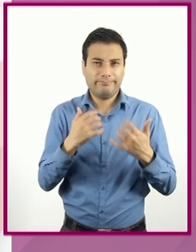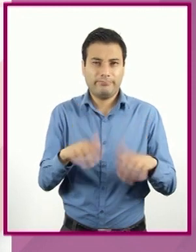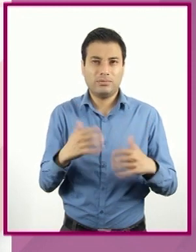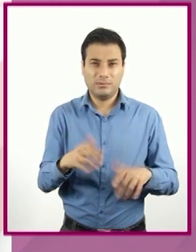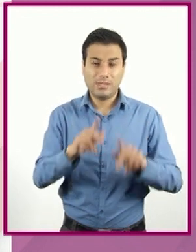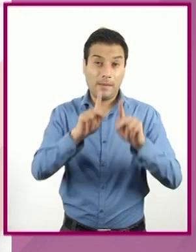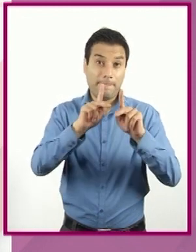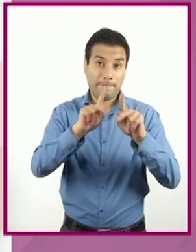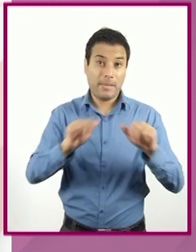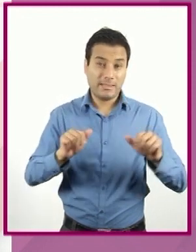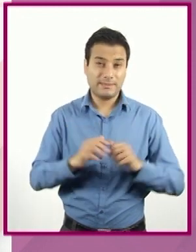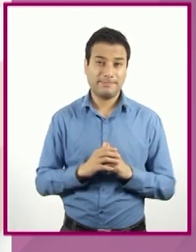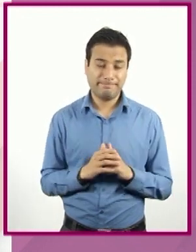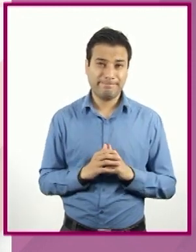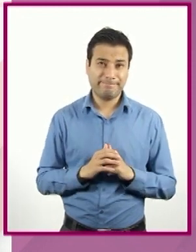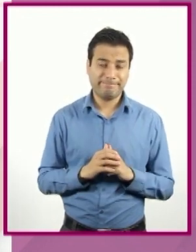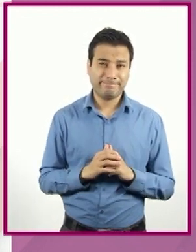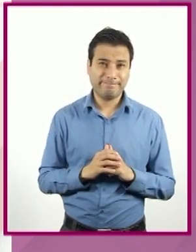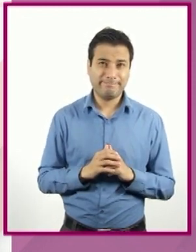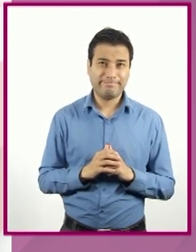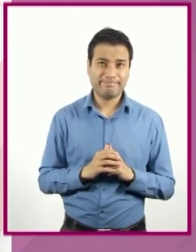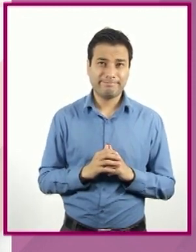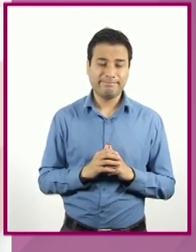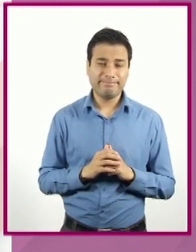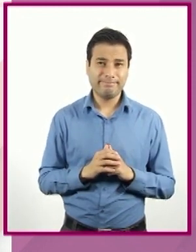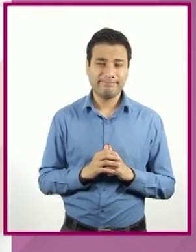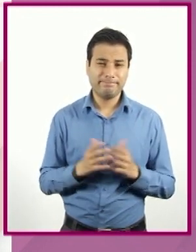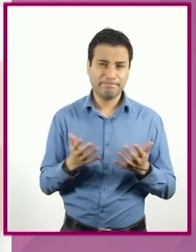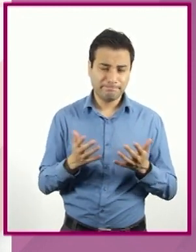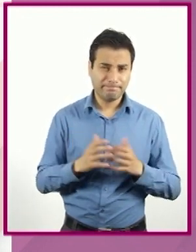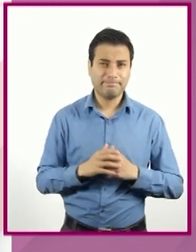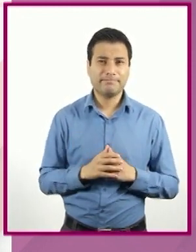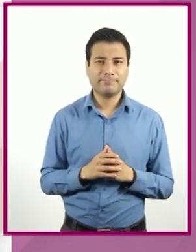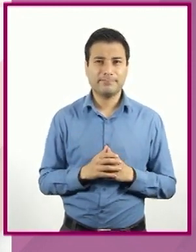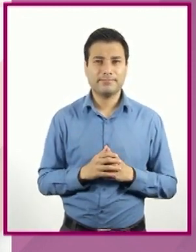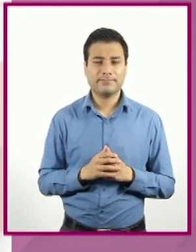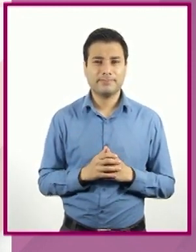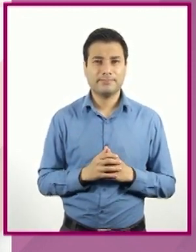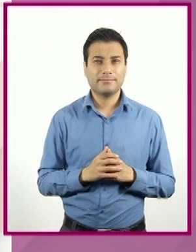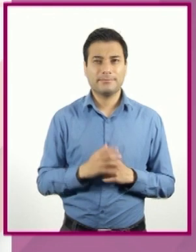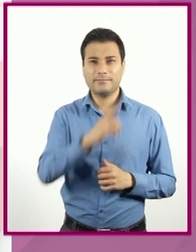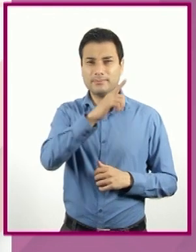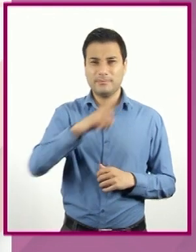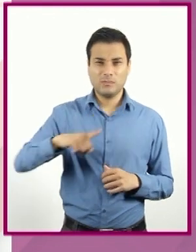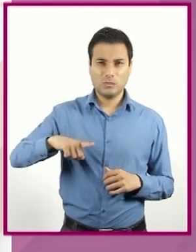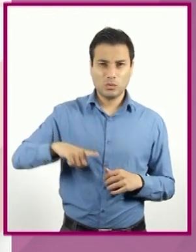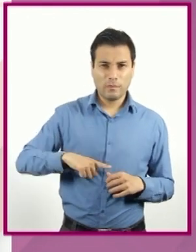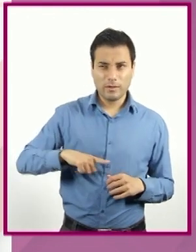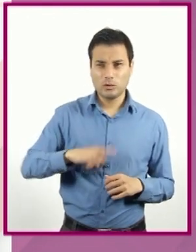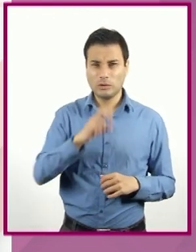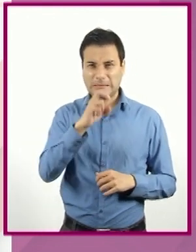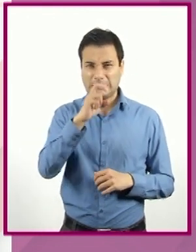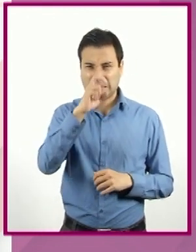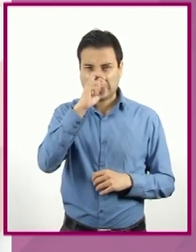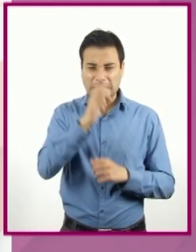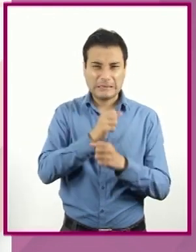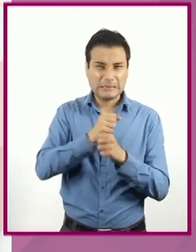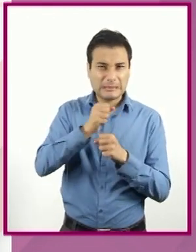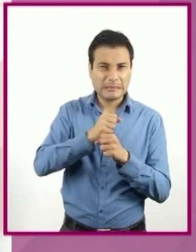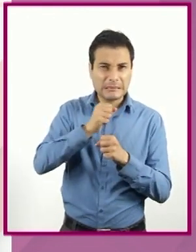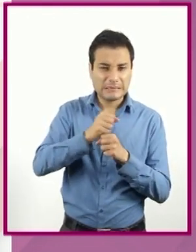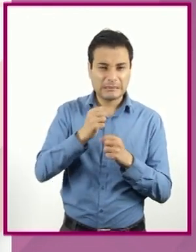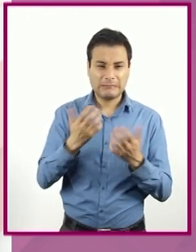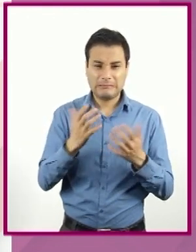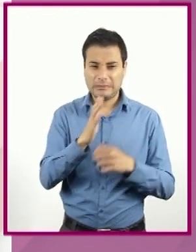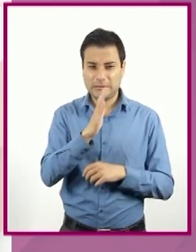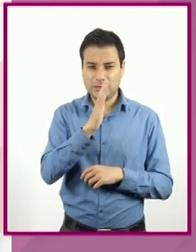paz difería de manera considerable del que había asegurado la victoria, los países que de manera directa o